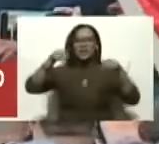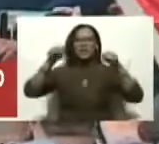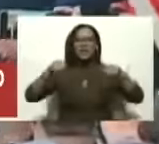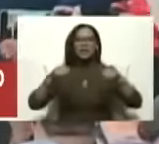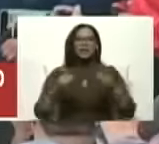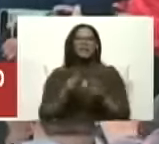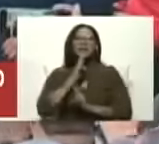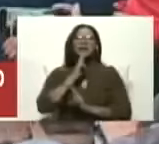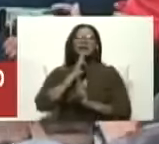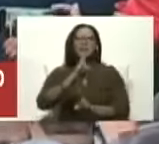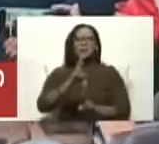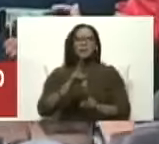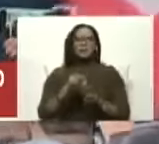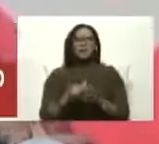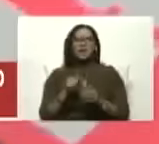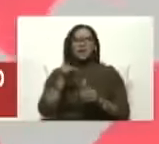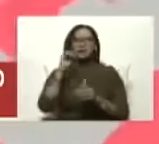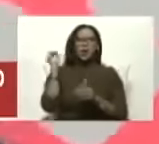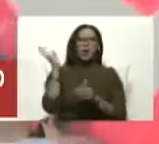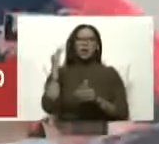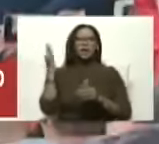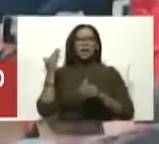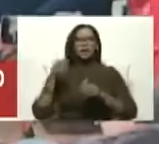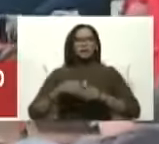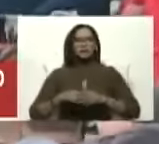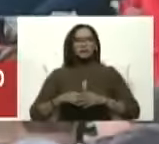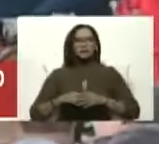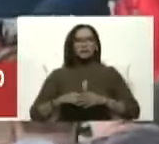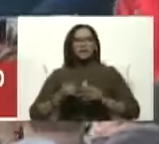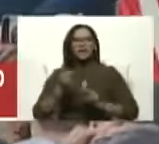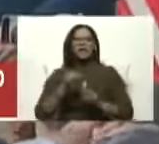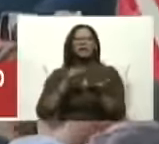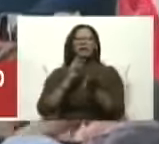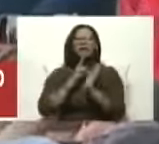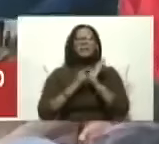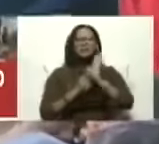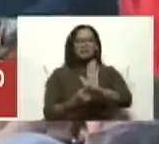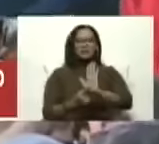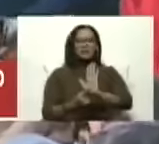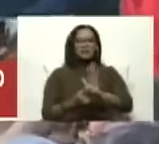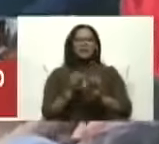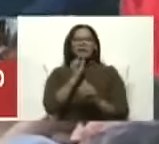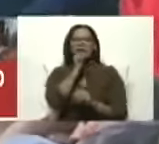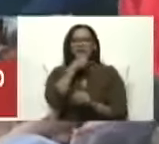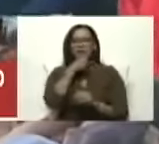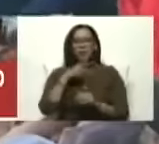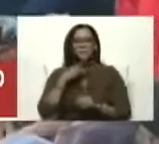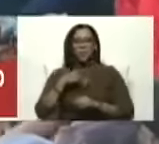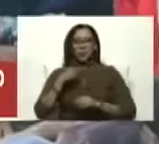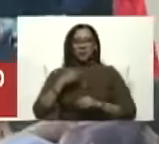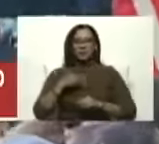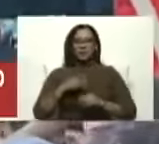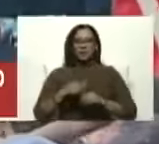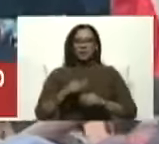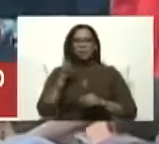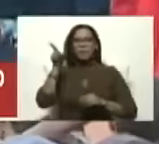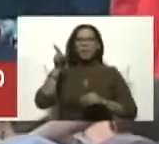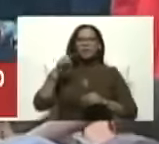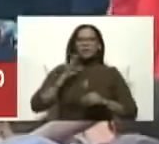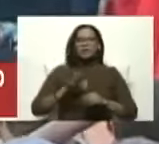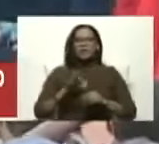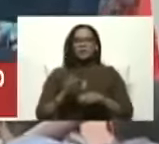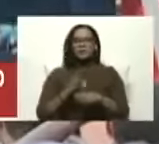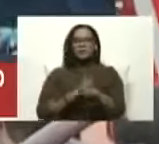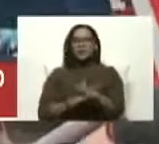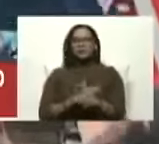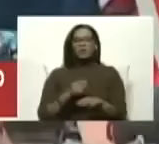para responder a esos oligarcas que representan la vieja política. Por ahí andaba un